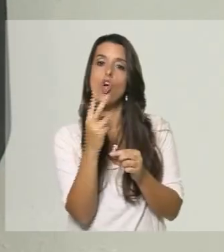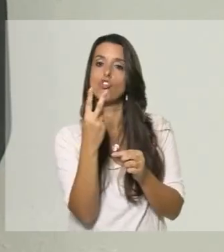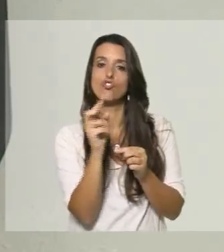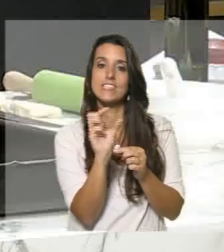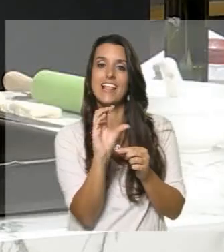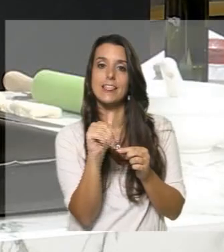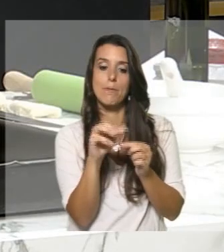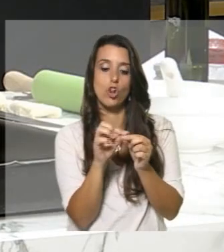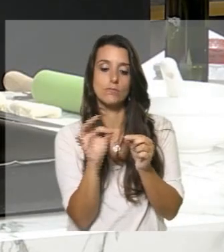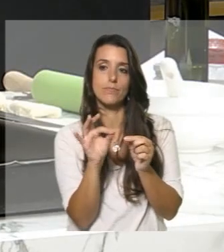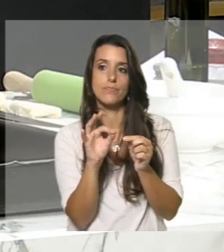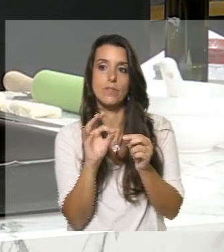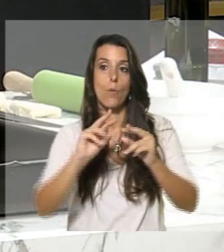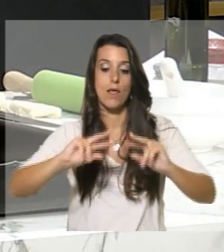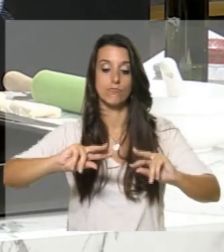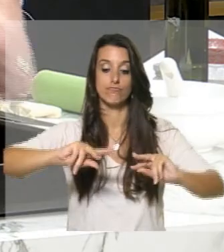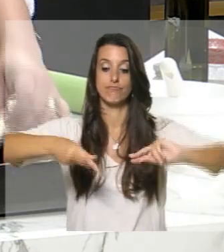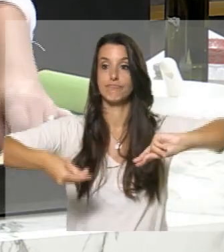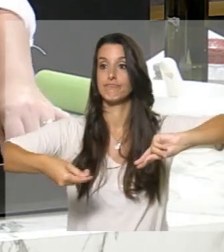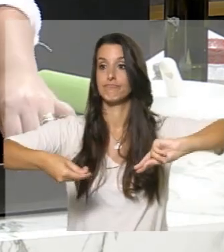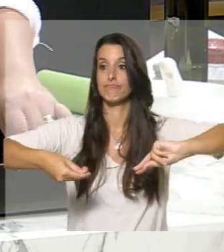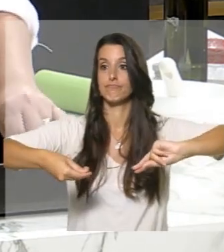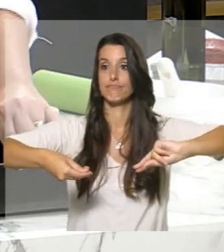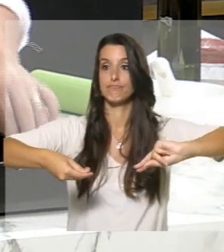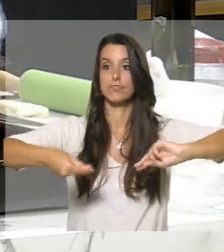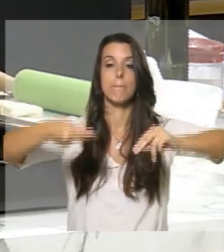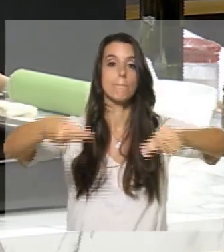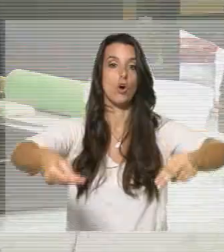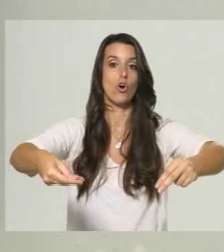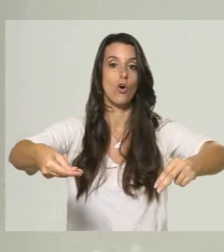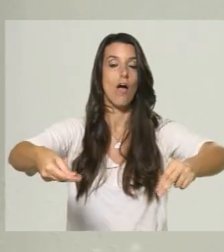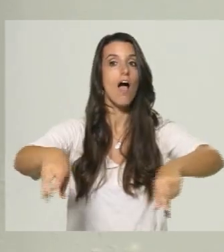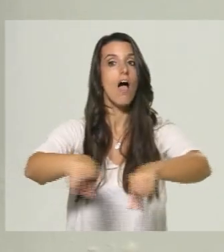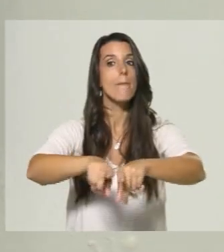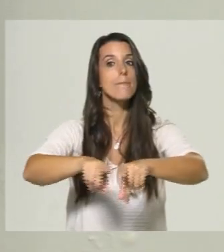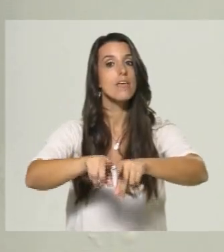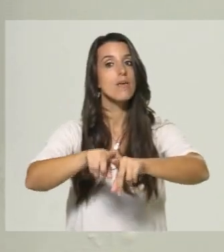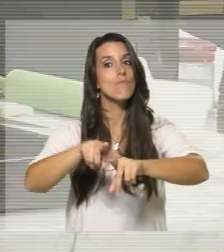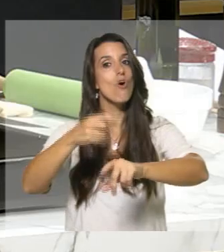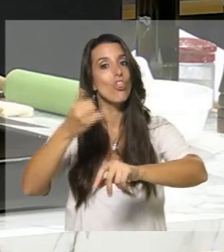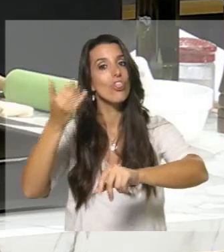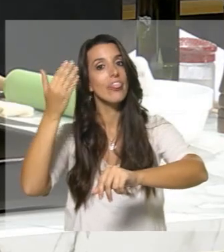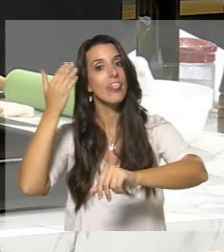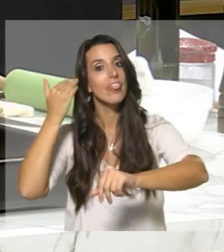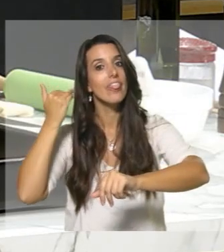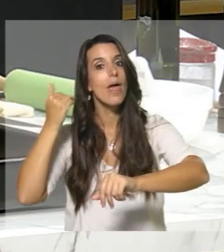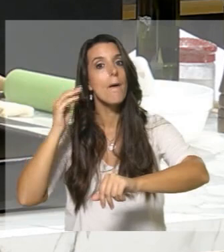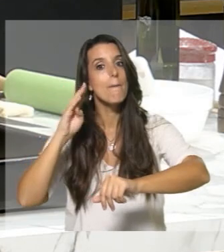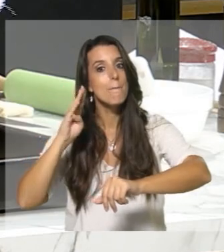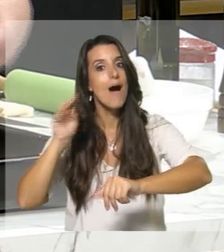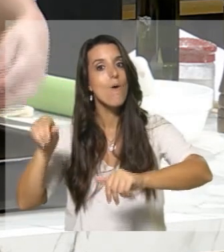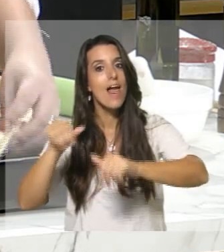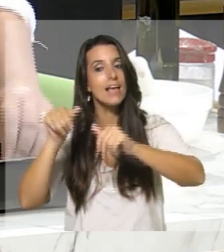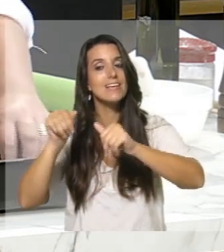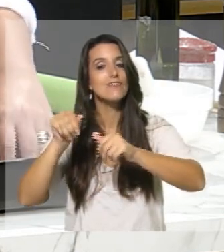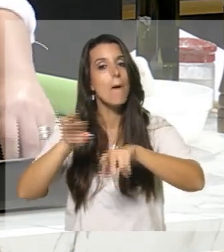levanto y los voy a tornear. Y los voy a poner en la chapa. Los grisines el otro día. Sí, Paula hizo unos